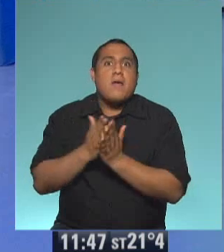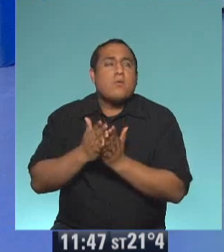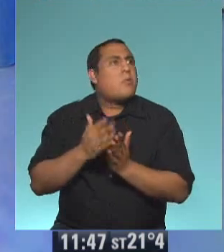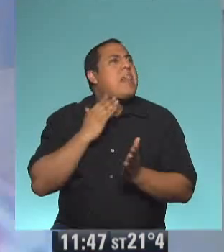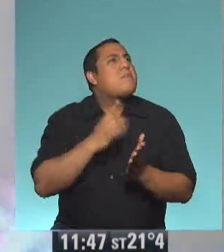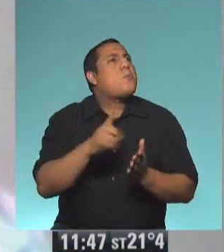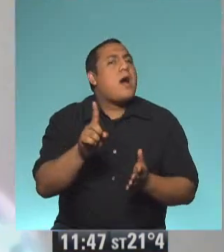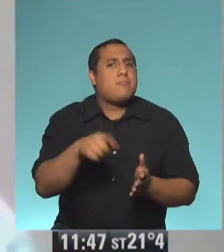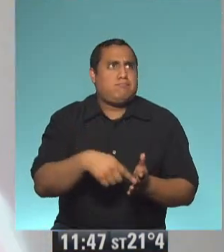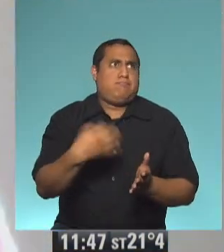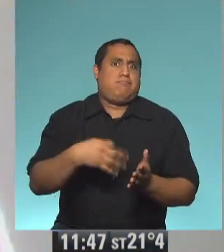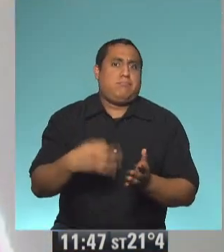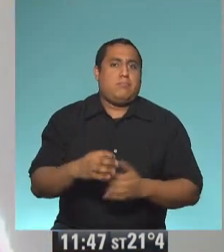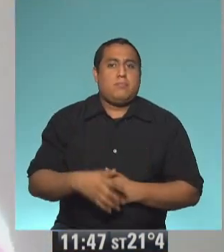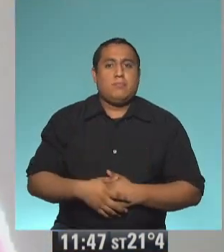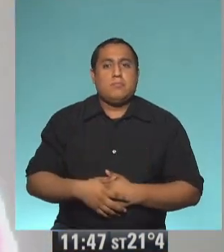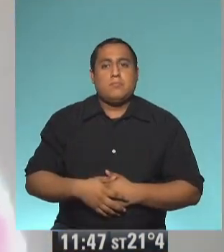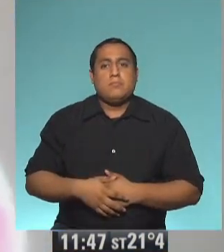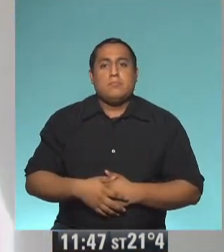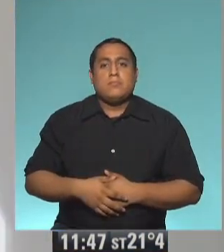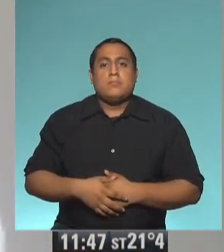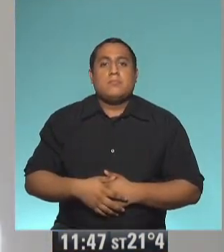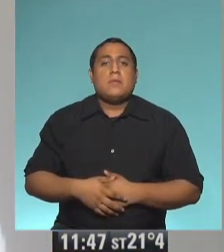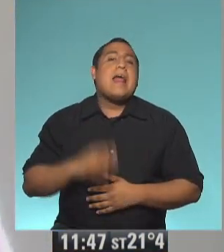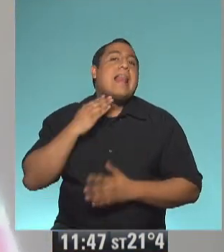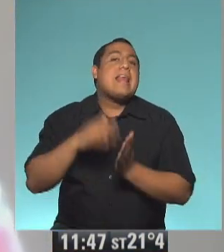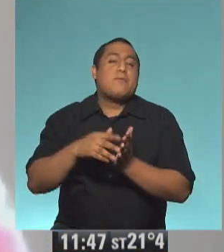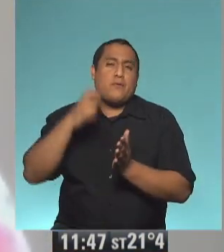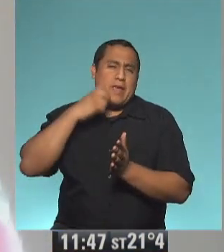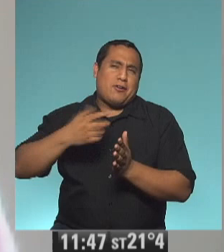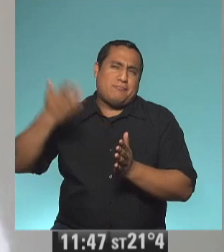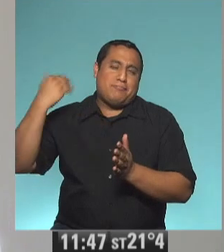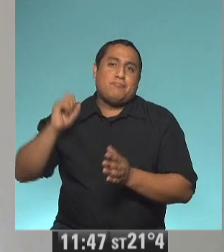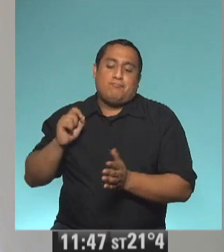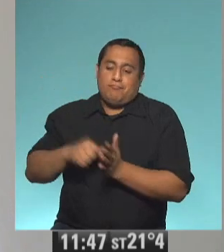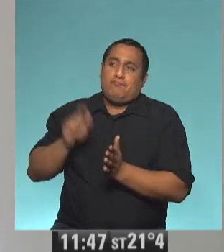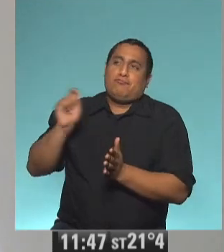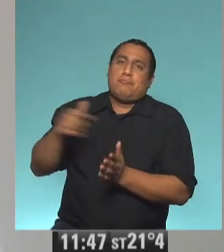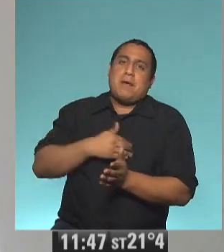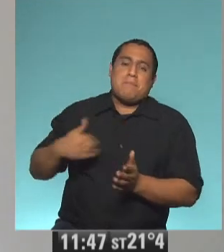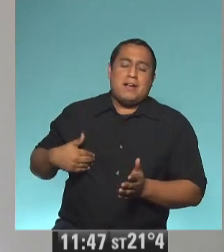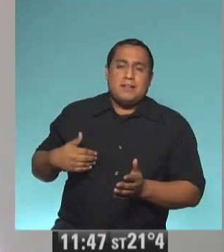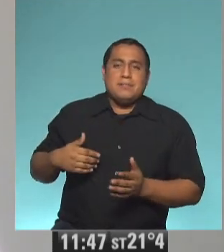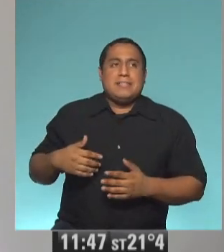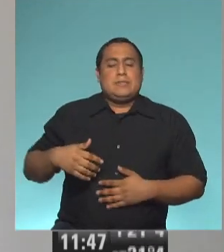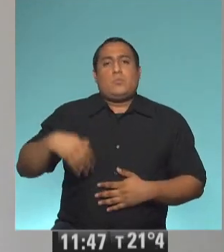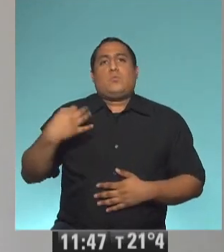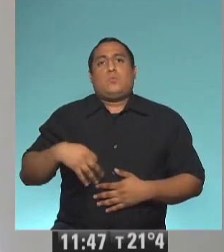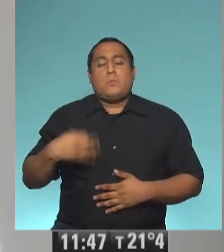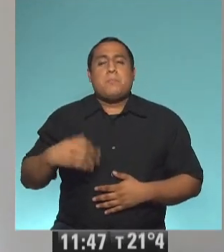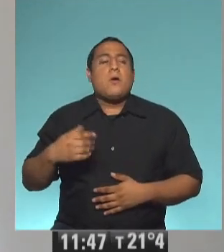bueno. ¡Qué rápido! Era un libro viejo de mi mamá. ¡Mirá, qué bien! ¿Y tenés algún